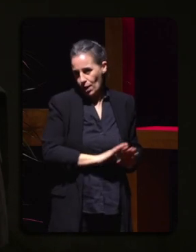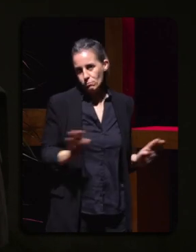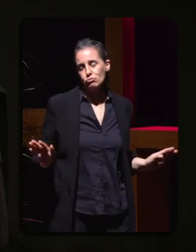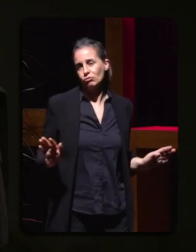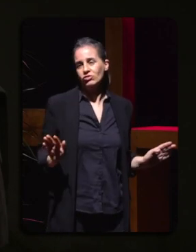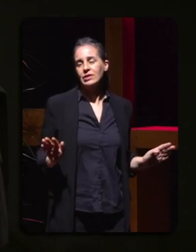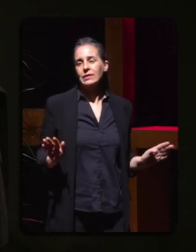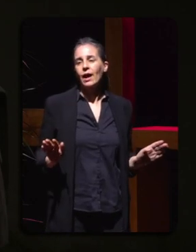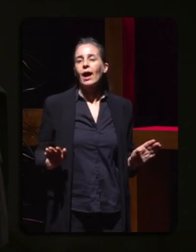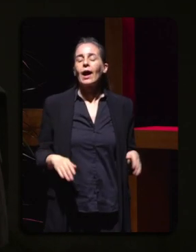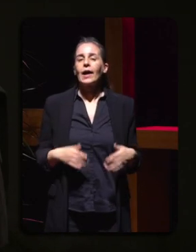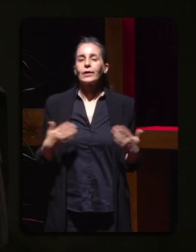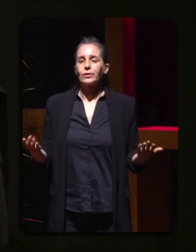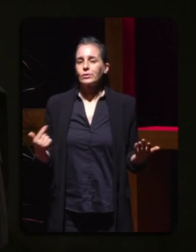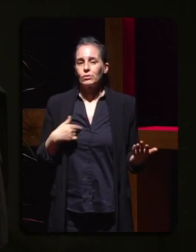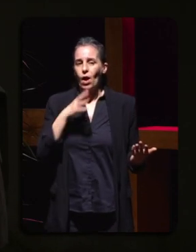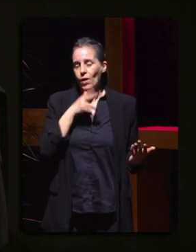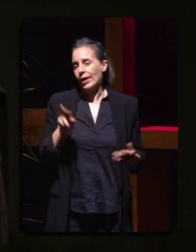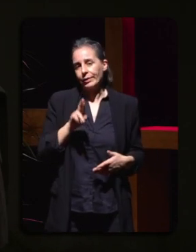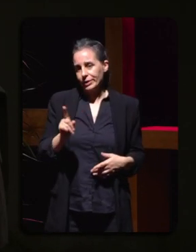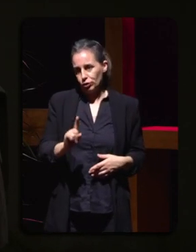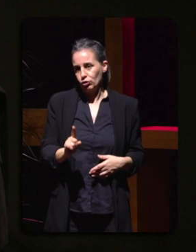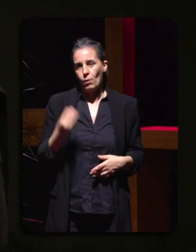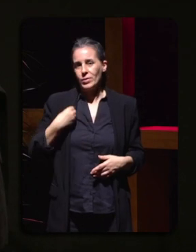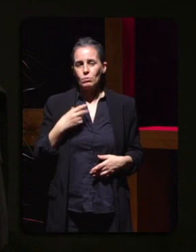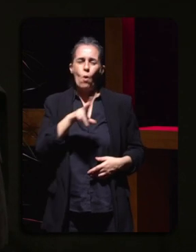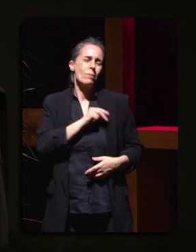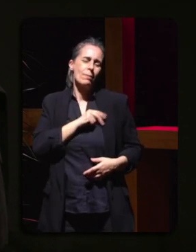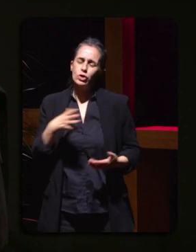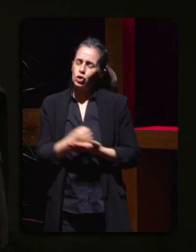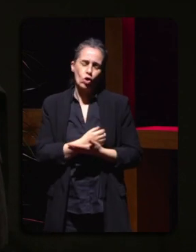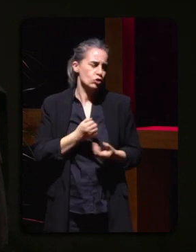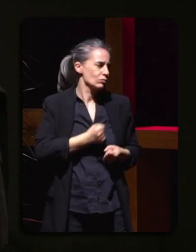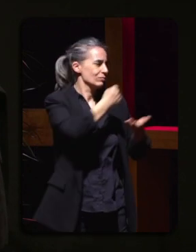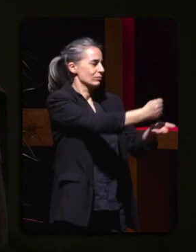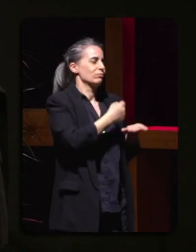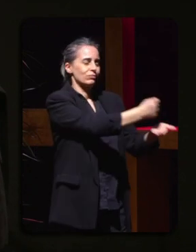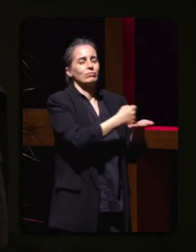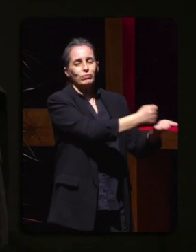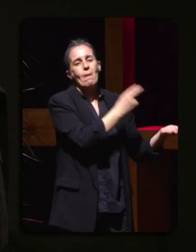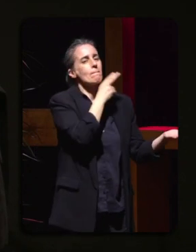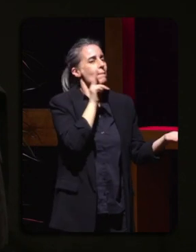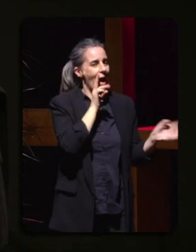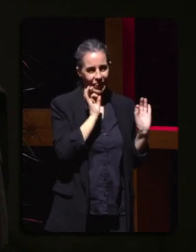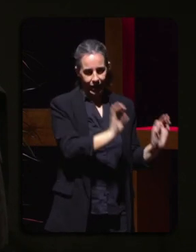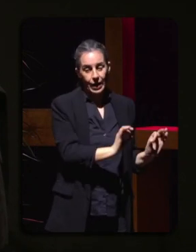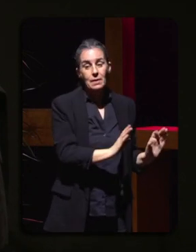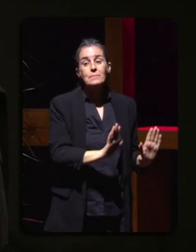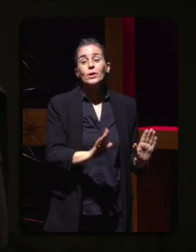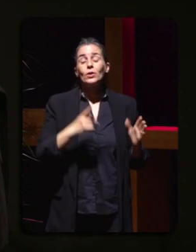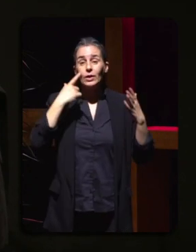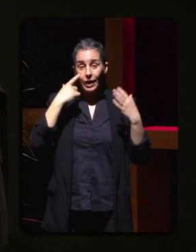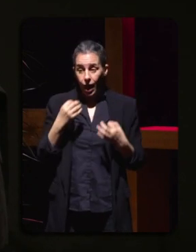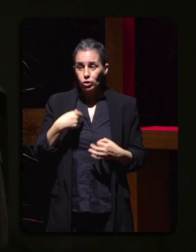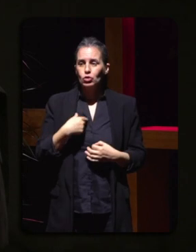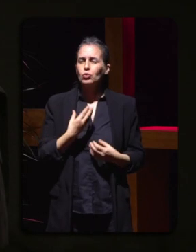que no y todos los oscars son siempre para las madres pero la verdad es que yo tengo mucha